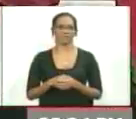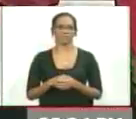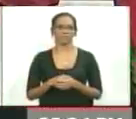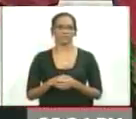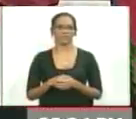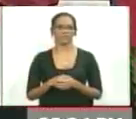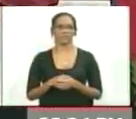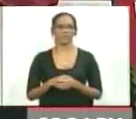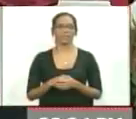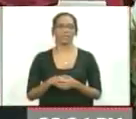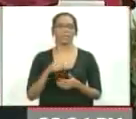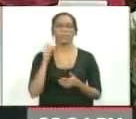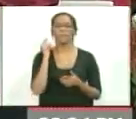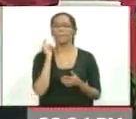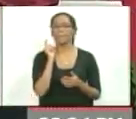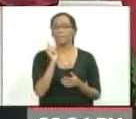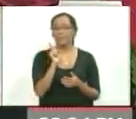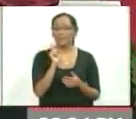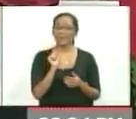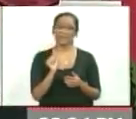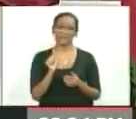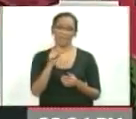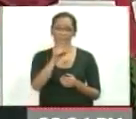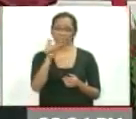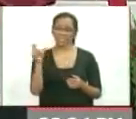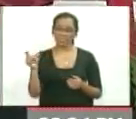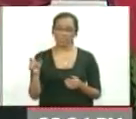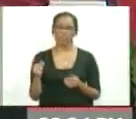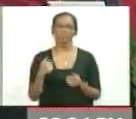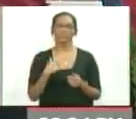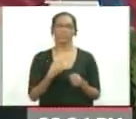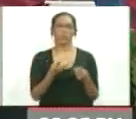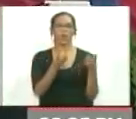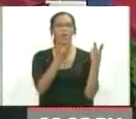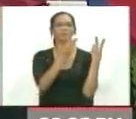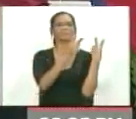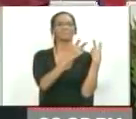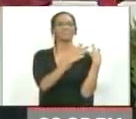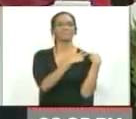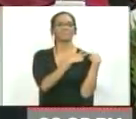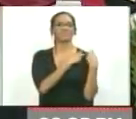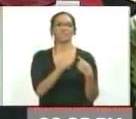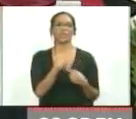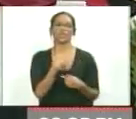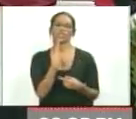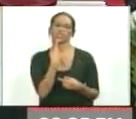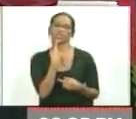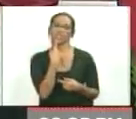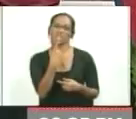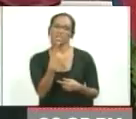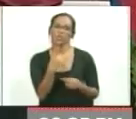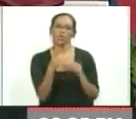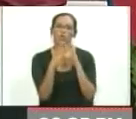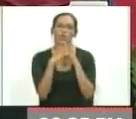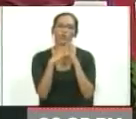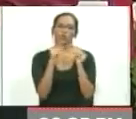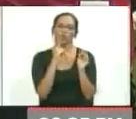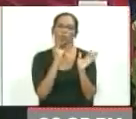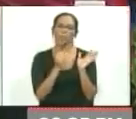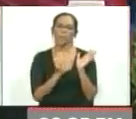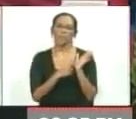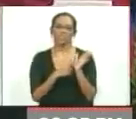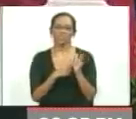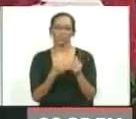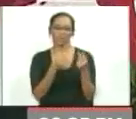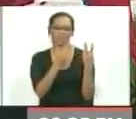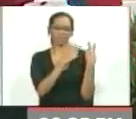Para los puristas, asumo la responsabilidad plena de lo que estoy diciendo. Absoluta de lo que estoy diciendo.